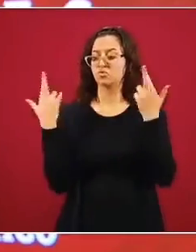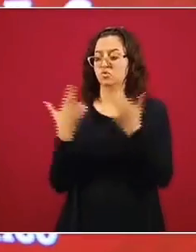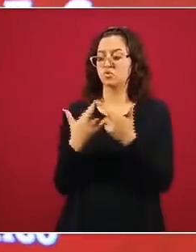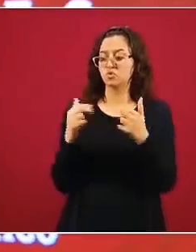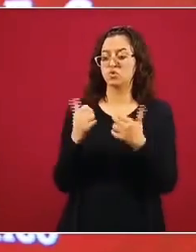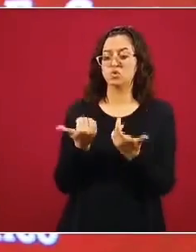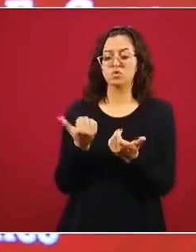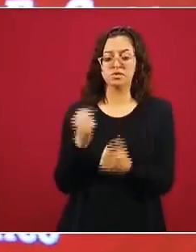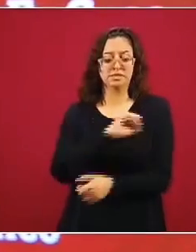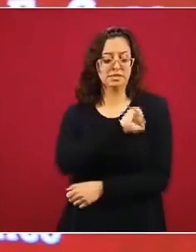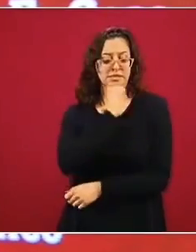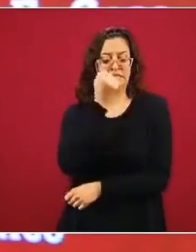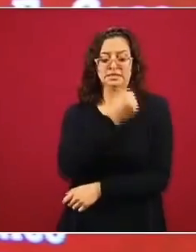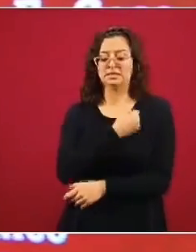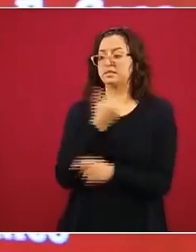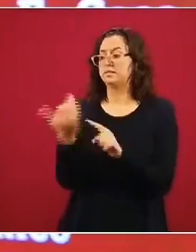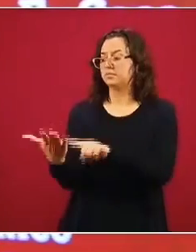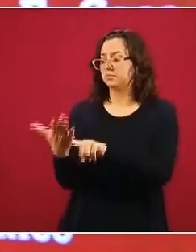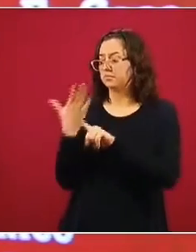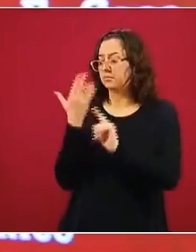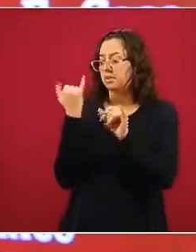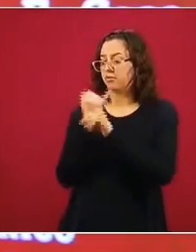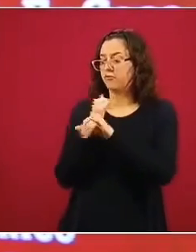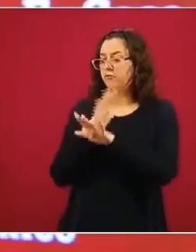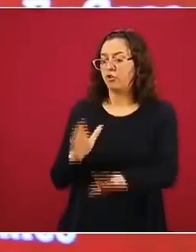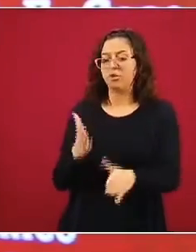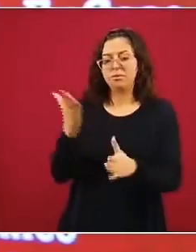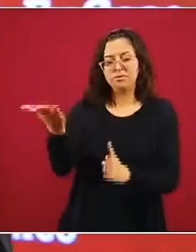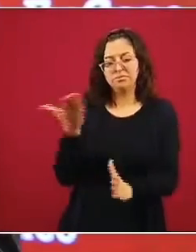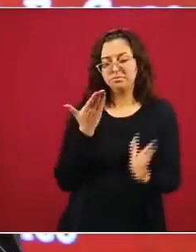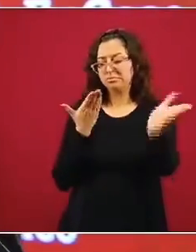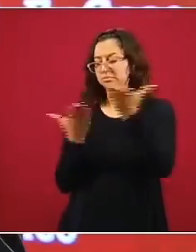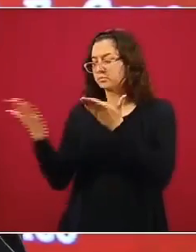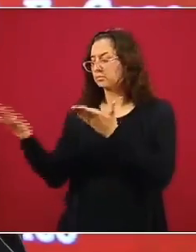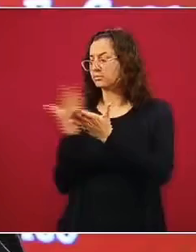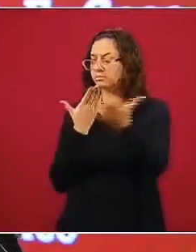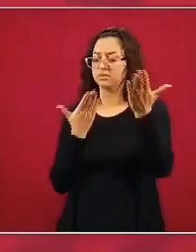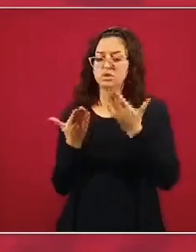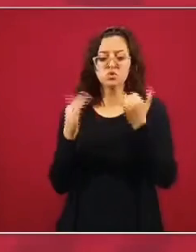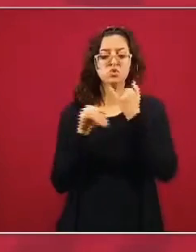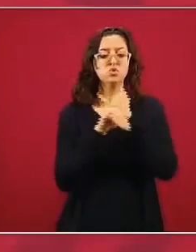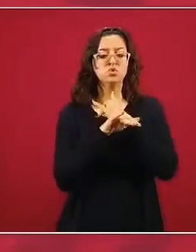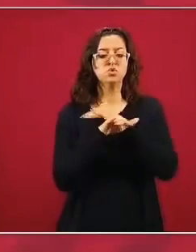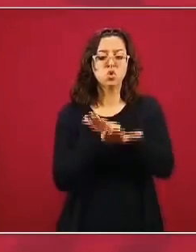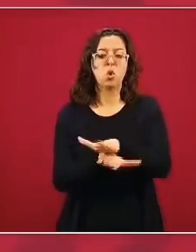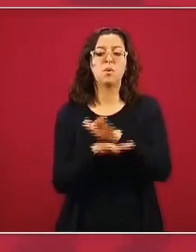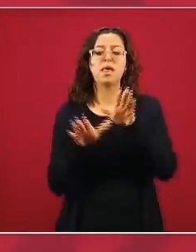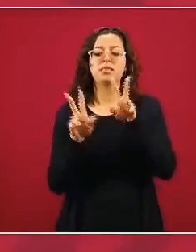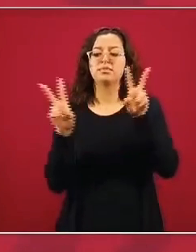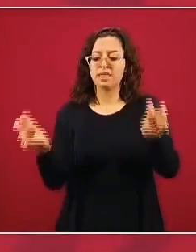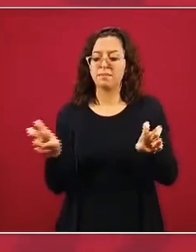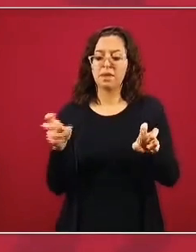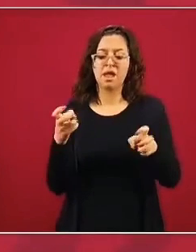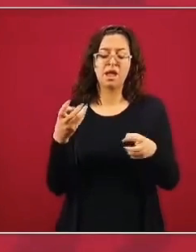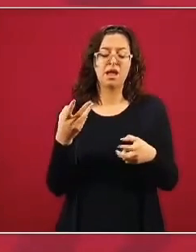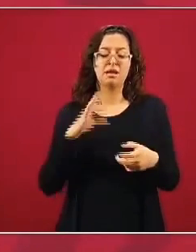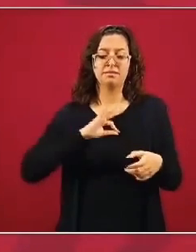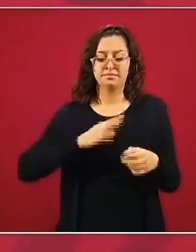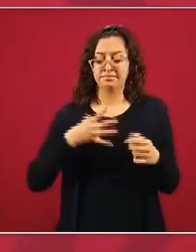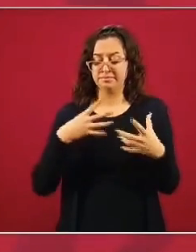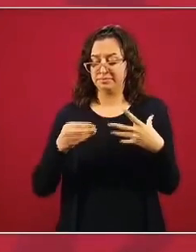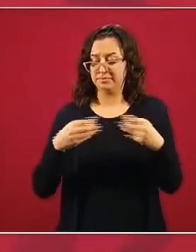para recibir el informe de cómo vamos en cuanto a la pandemia,